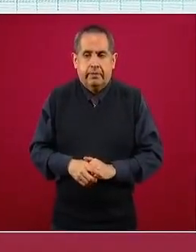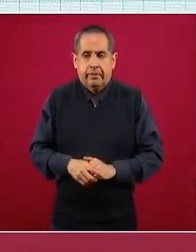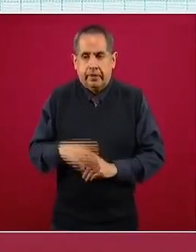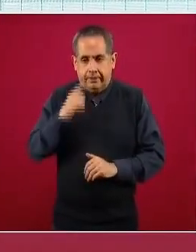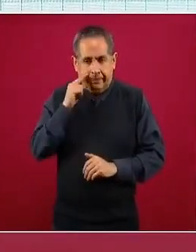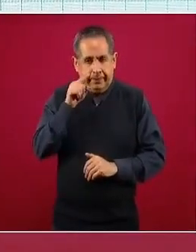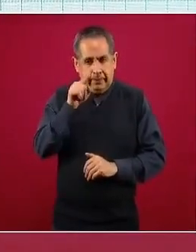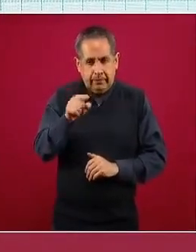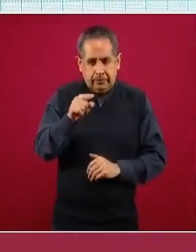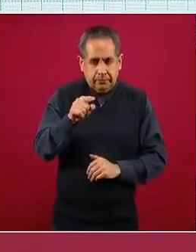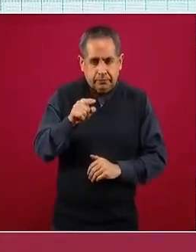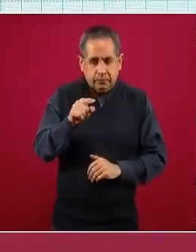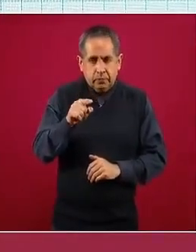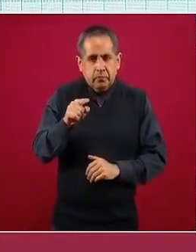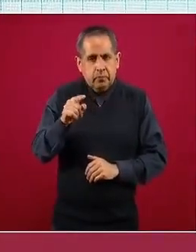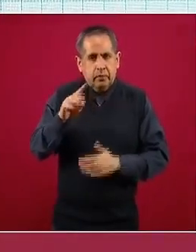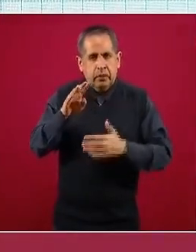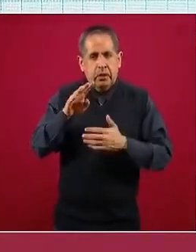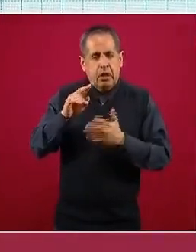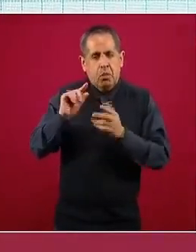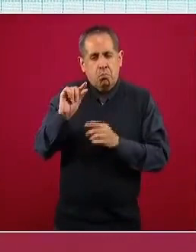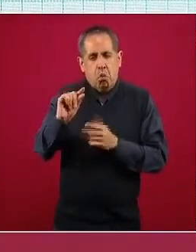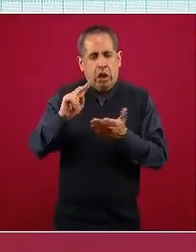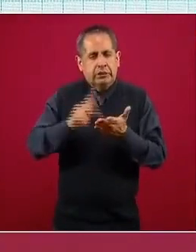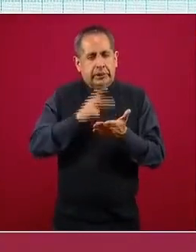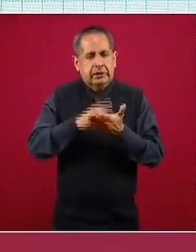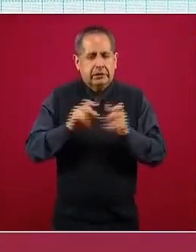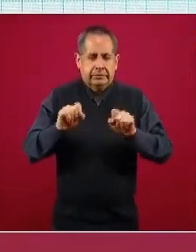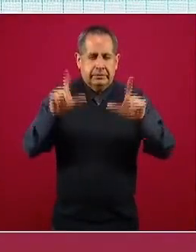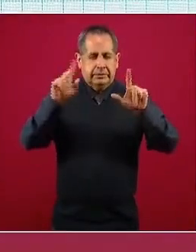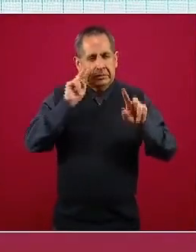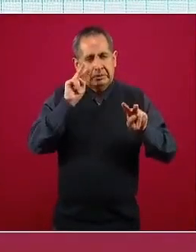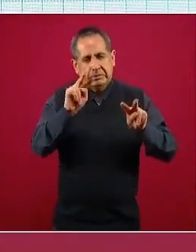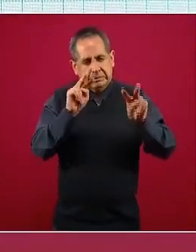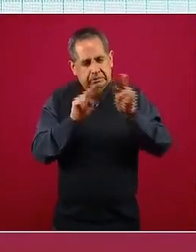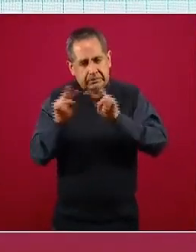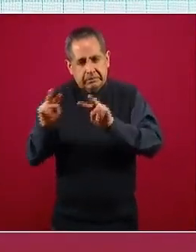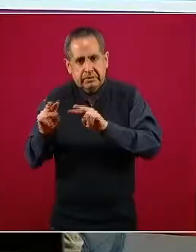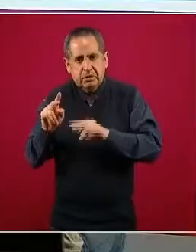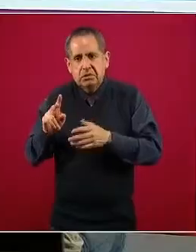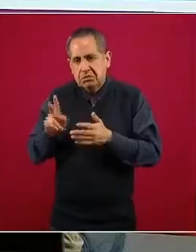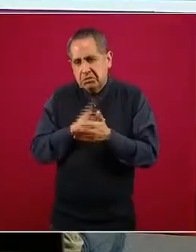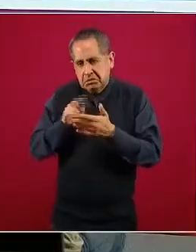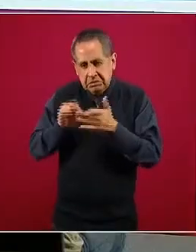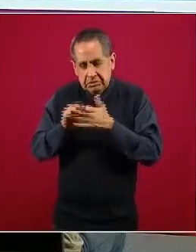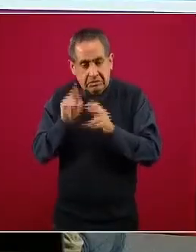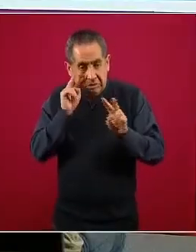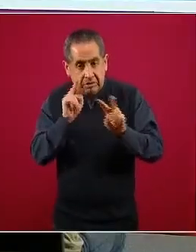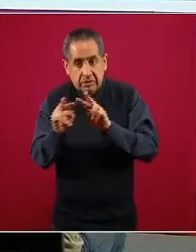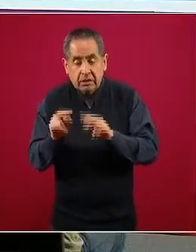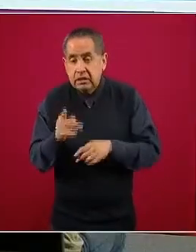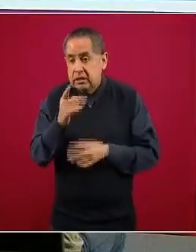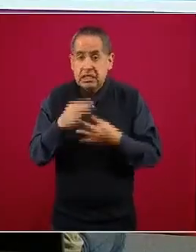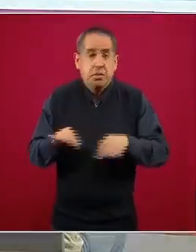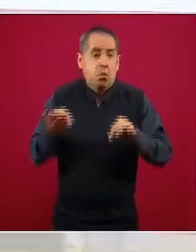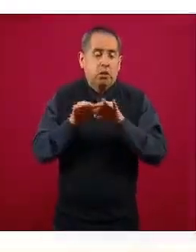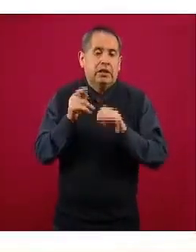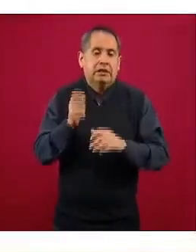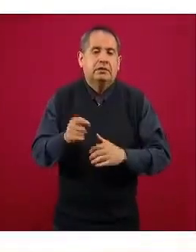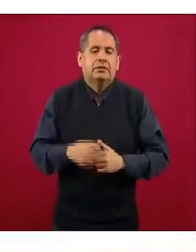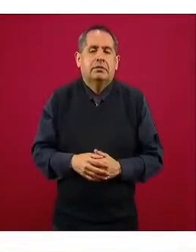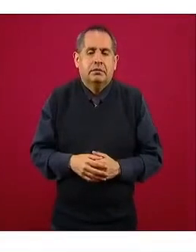Y este parámetro que lo hemos presentado pocas veces, pero nosotros lo monitoreamos de manera continua, es un parámetro muy